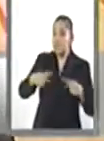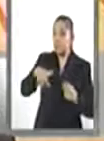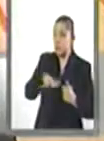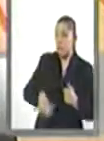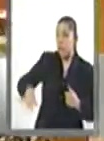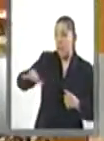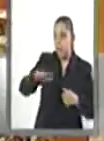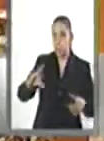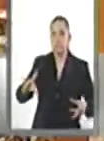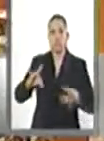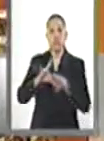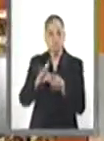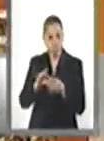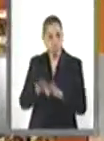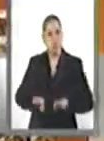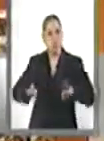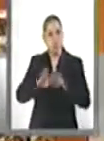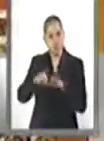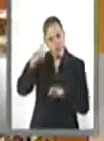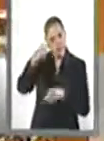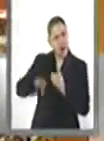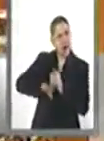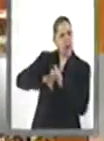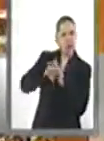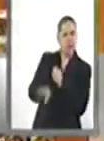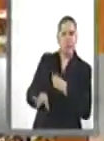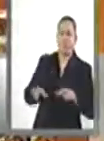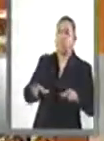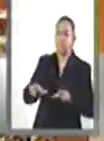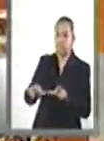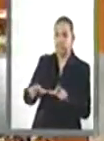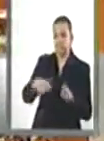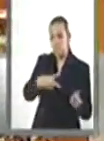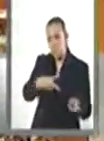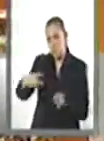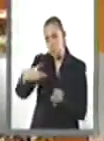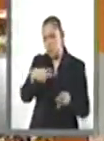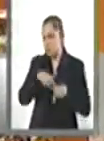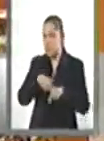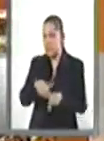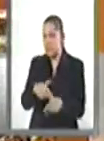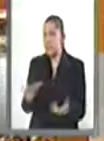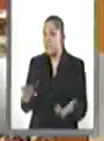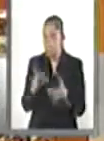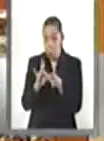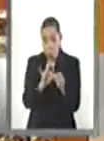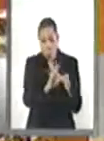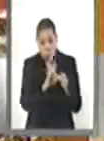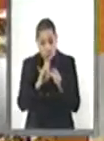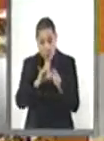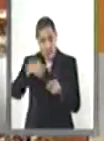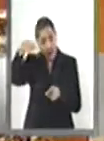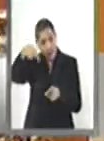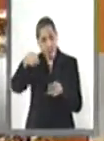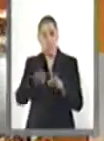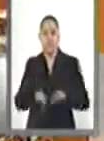ha sido. Confiamos y consideramos que la unidad es nuestra fuerza para